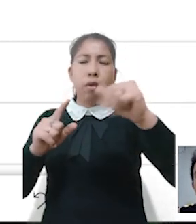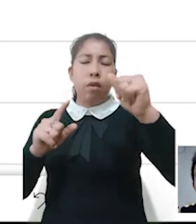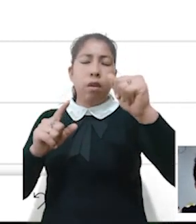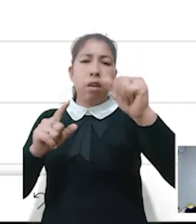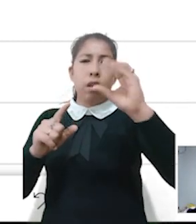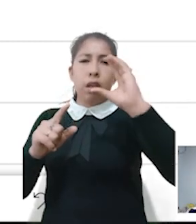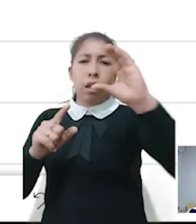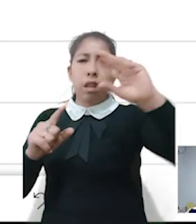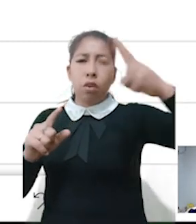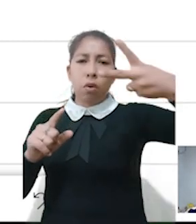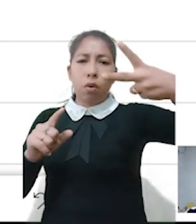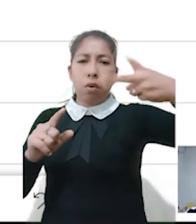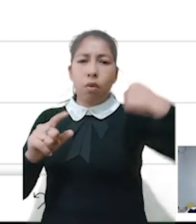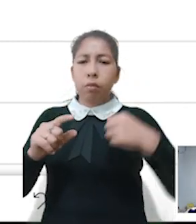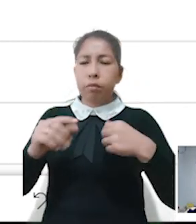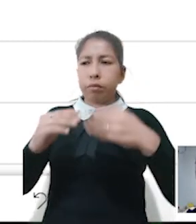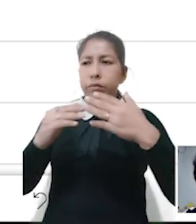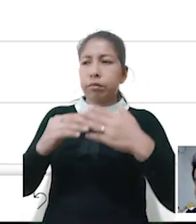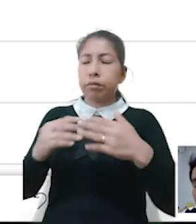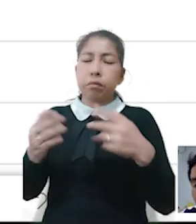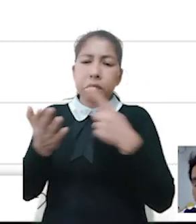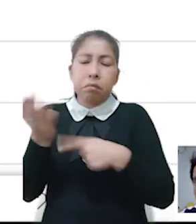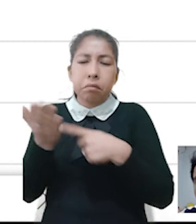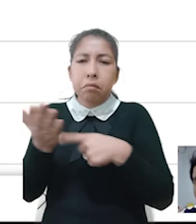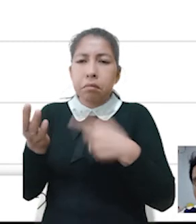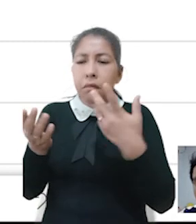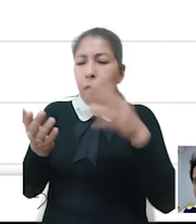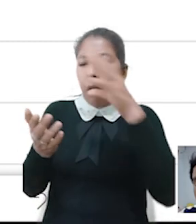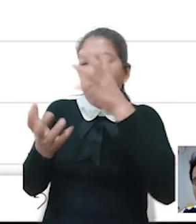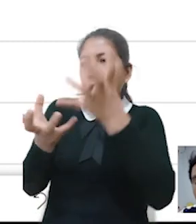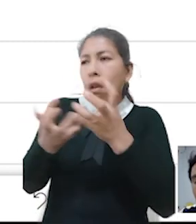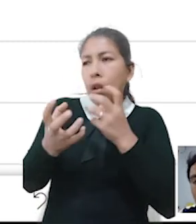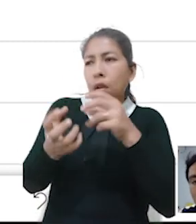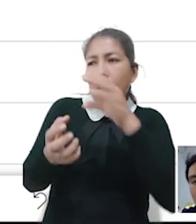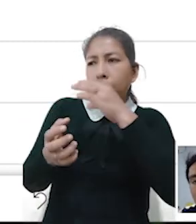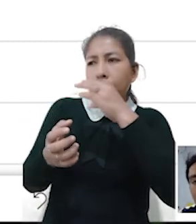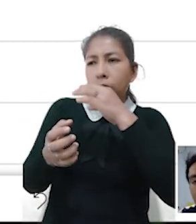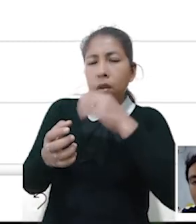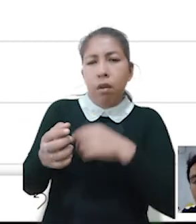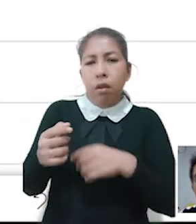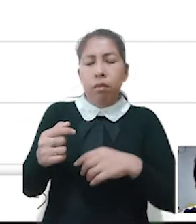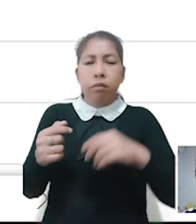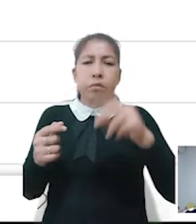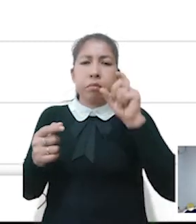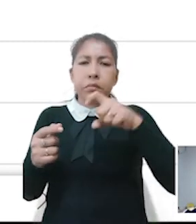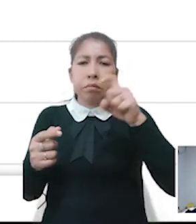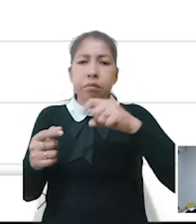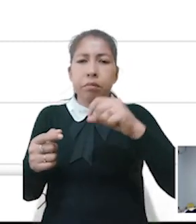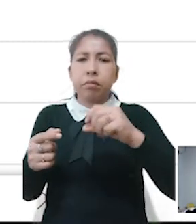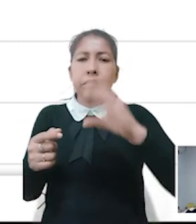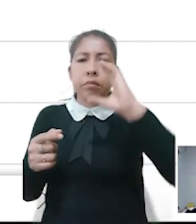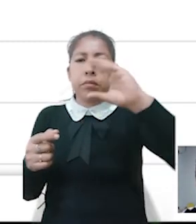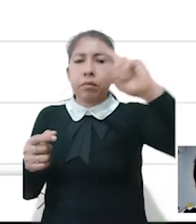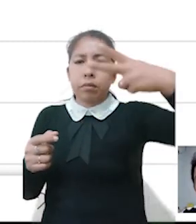cateto opuesto. Entonces, ¿qué dato quiero calcular? Quiero calcular el cateto opuesto. ¿Y qué